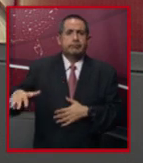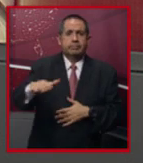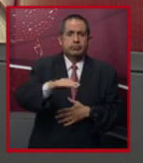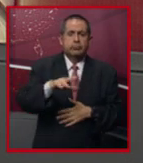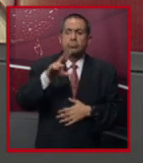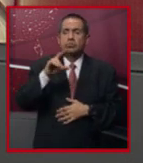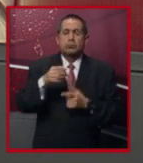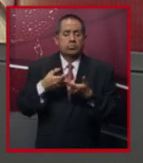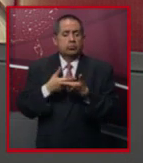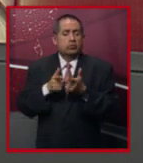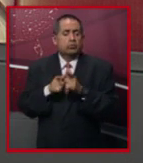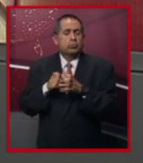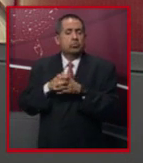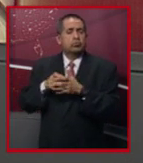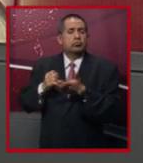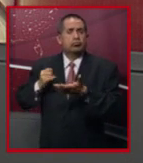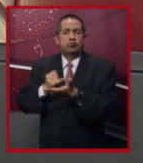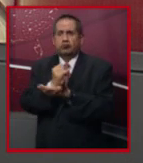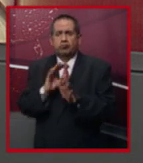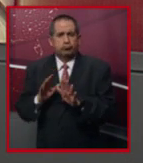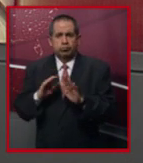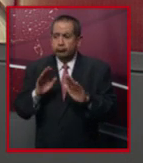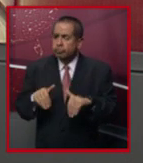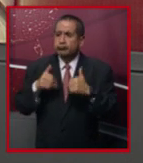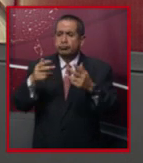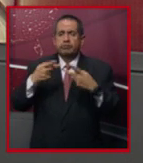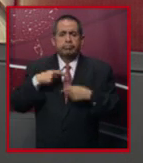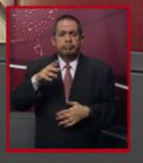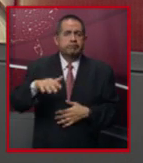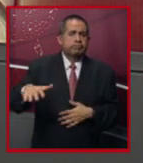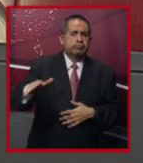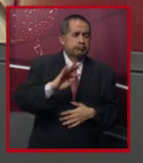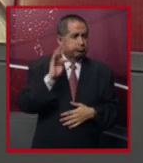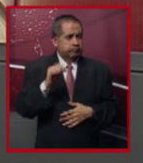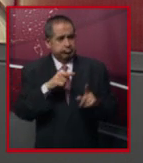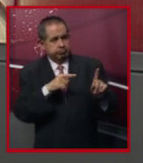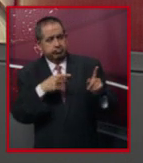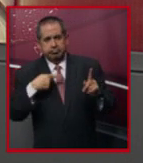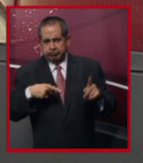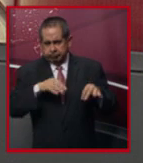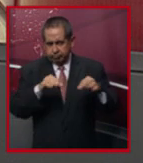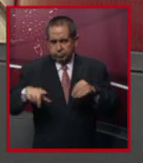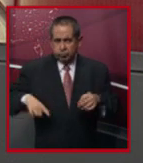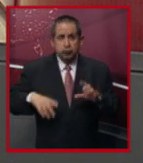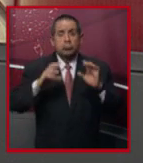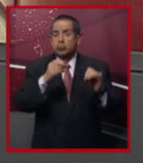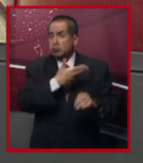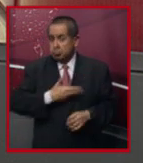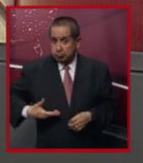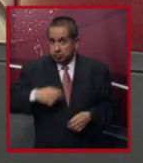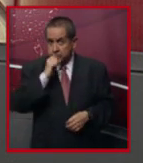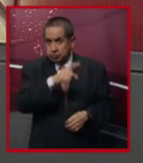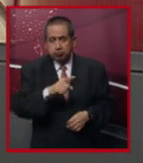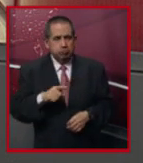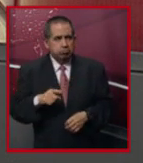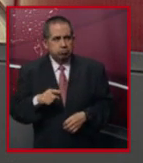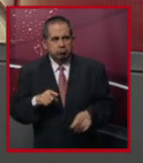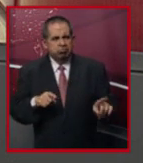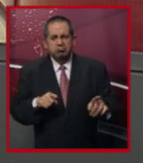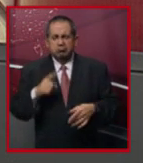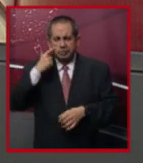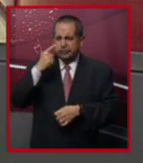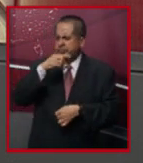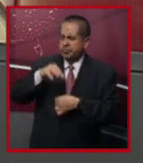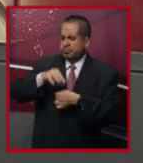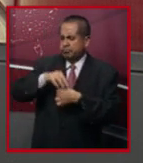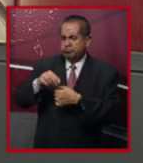élites gobernantes, las que definan si algún servidor público, incluyendo al presidente de la República, tienen que seguir o no en el ejercicio